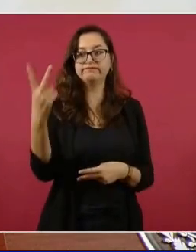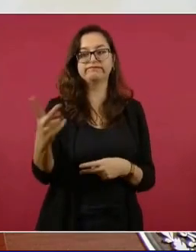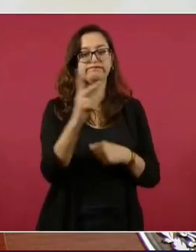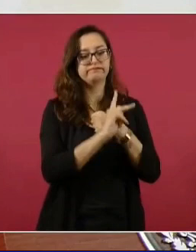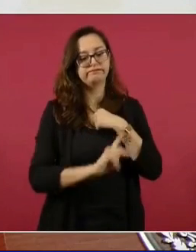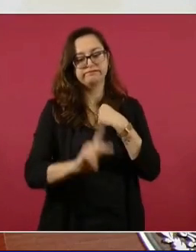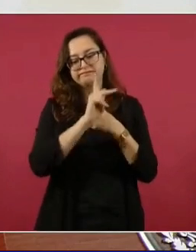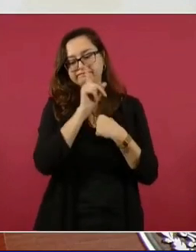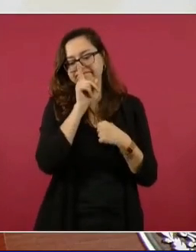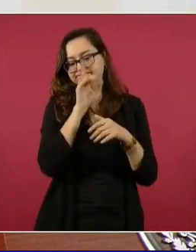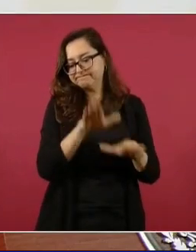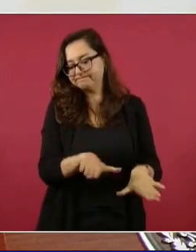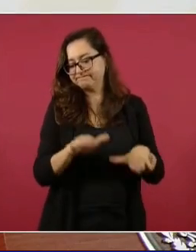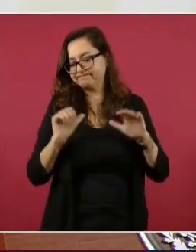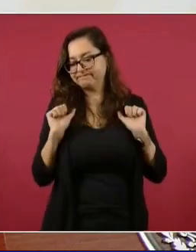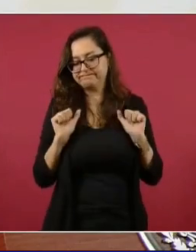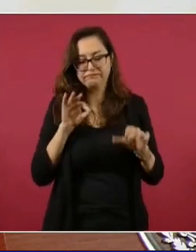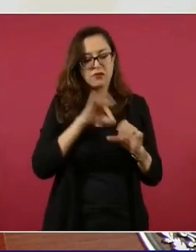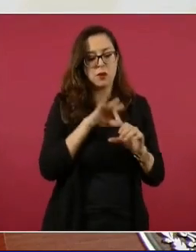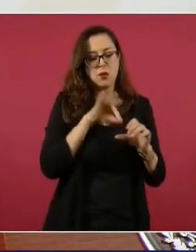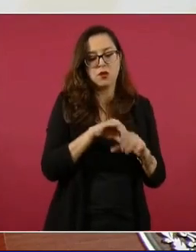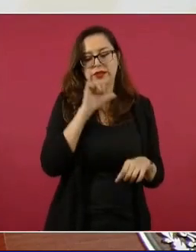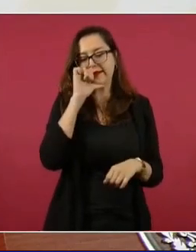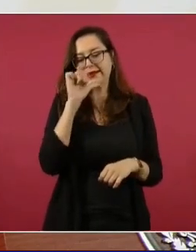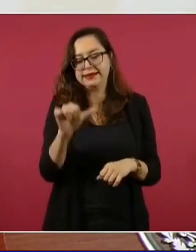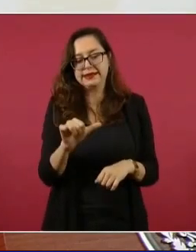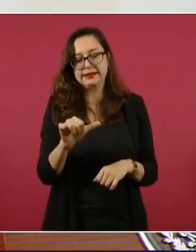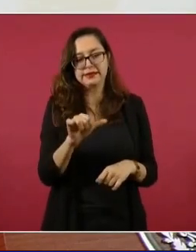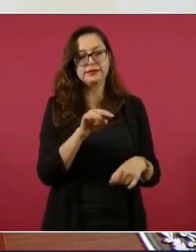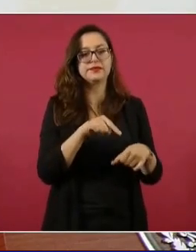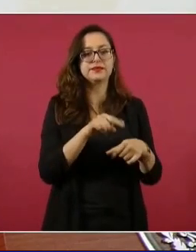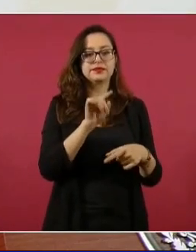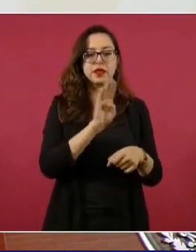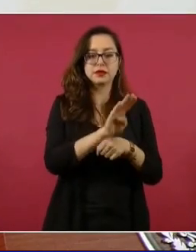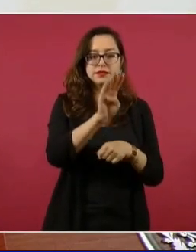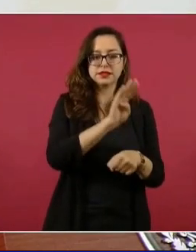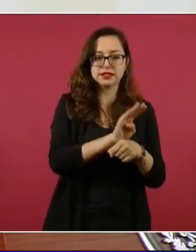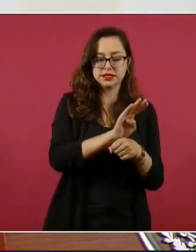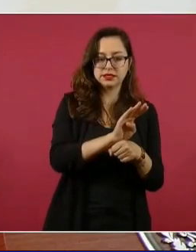Dos abstenciones, una Brasil